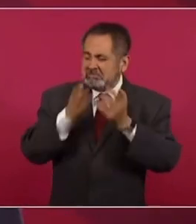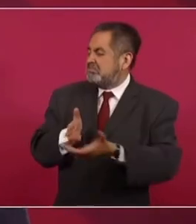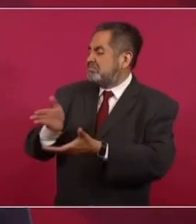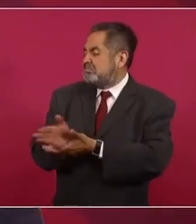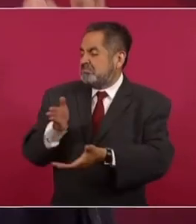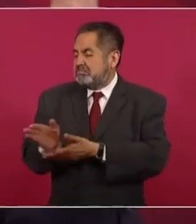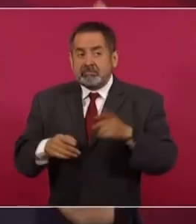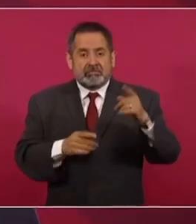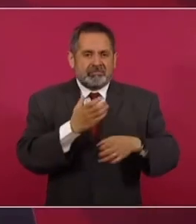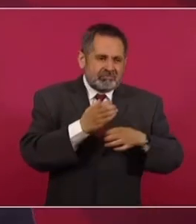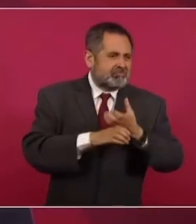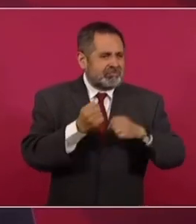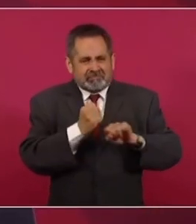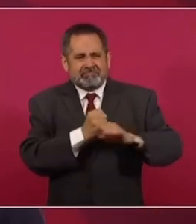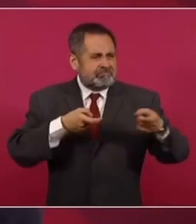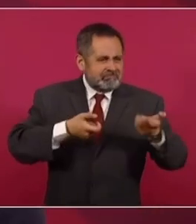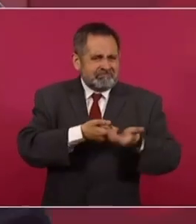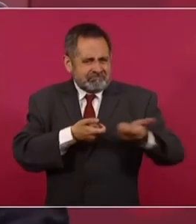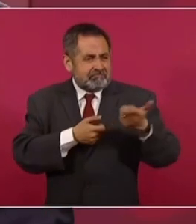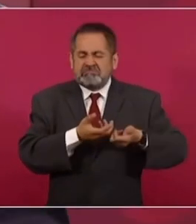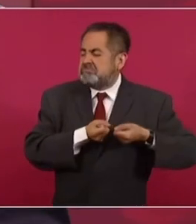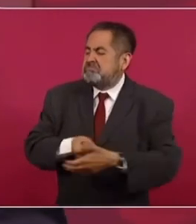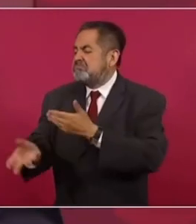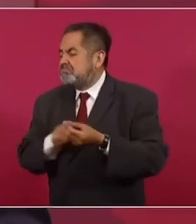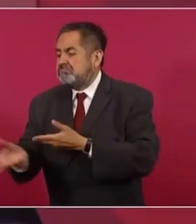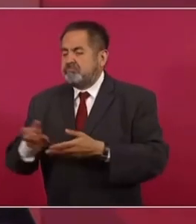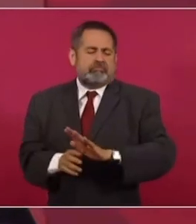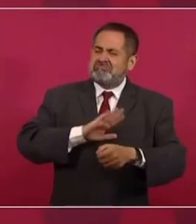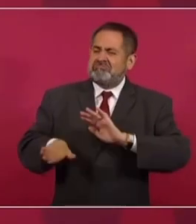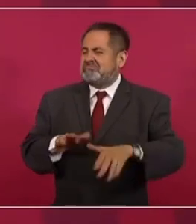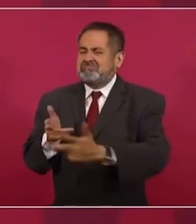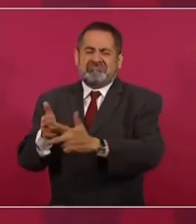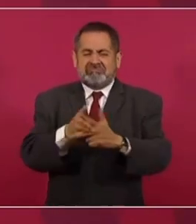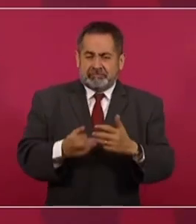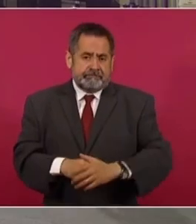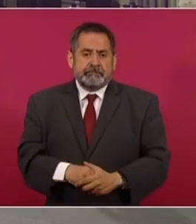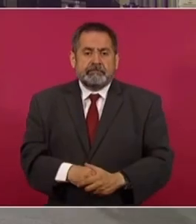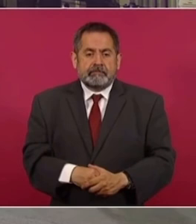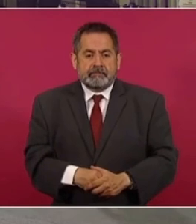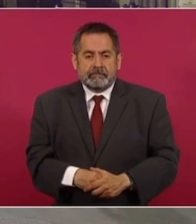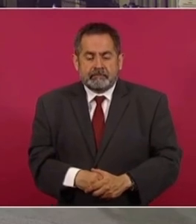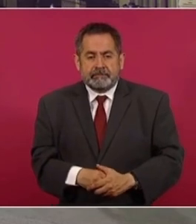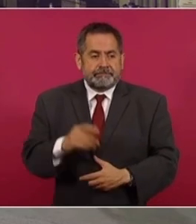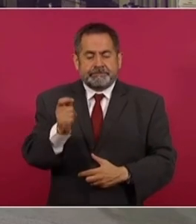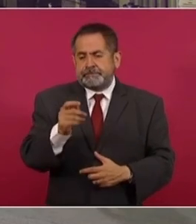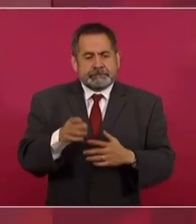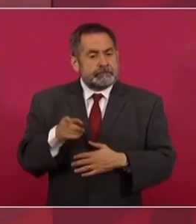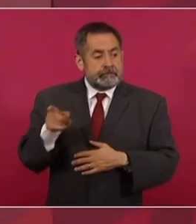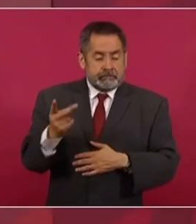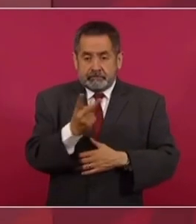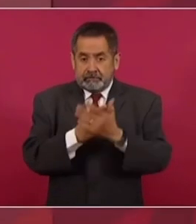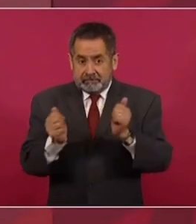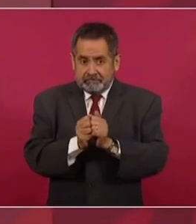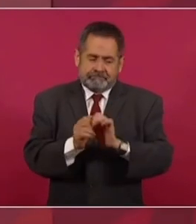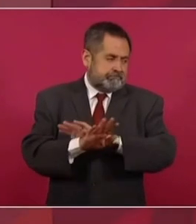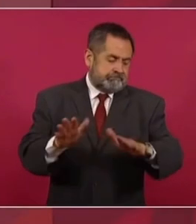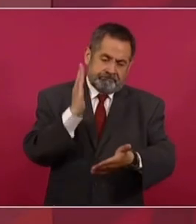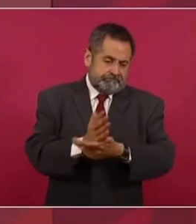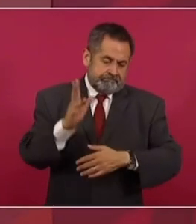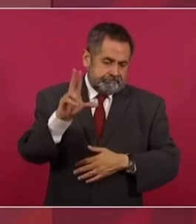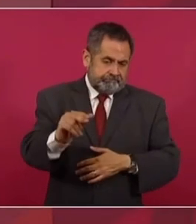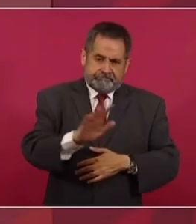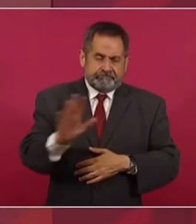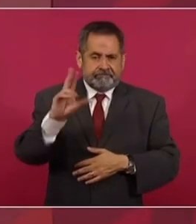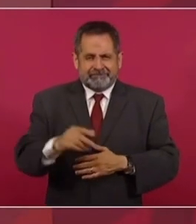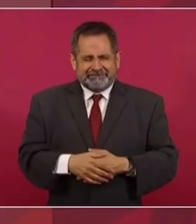armas. Ya no es el tiempo de los operativos esos, ¿no? Como el Rápido y Furioso. Ese es un expediente abierto. Ese tipo de acciones conjuntas ya no se llevan a